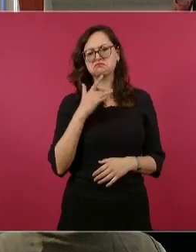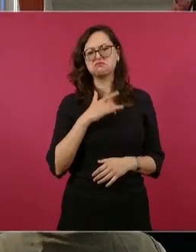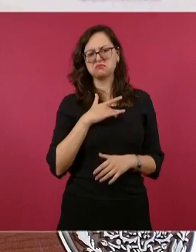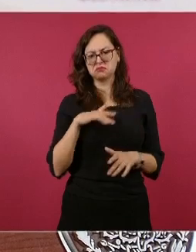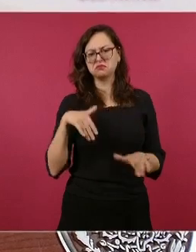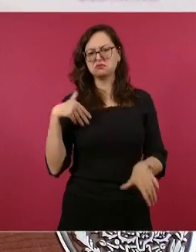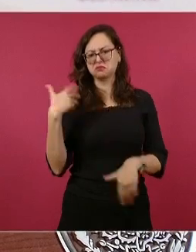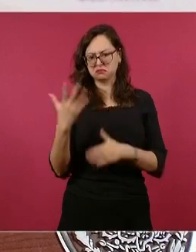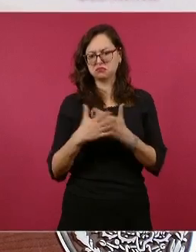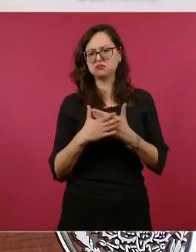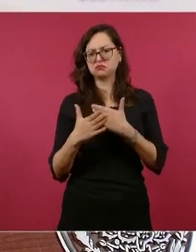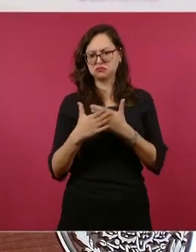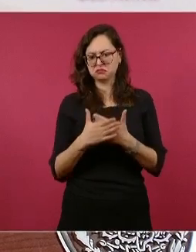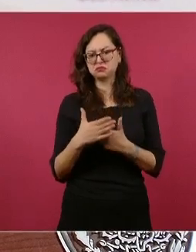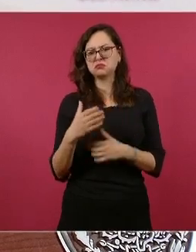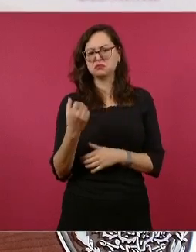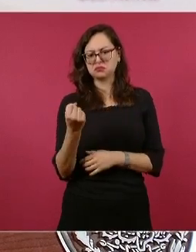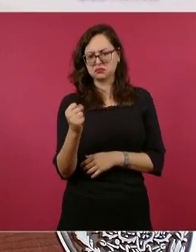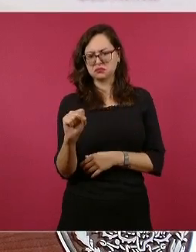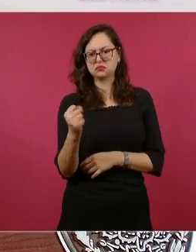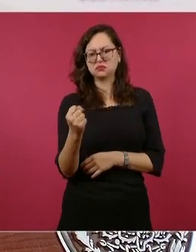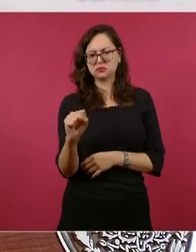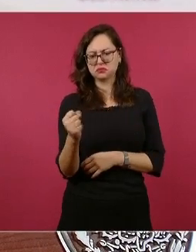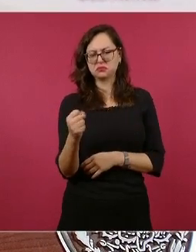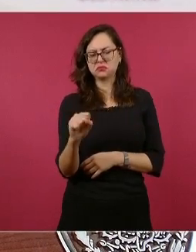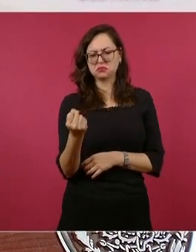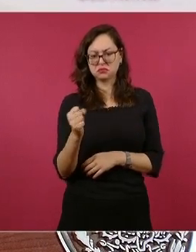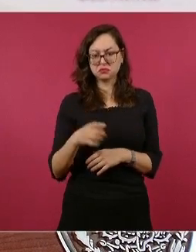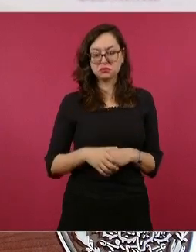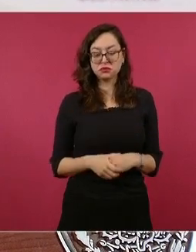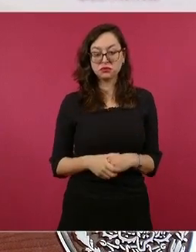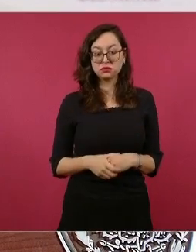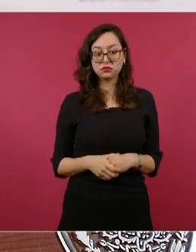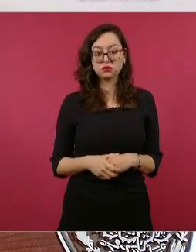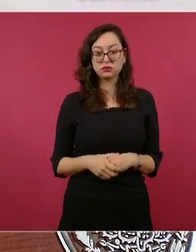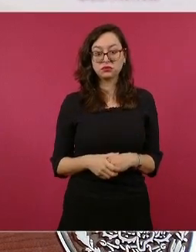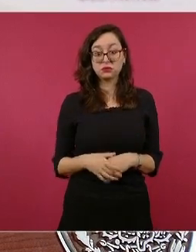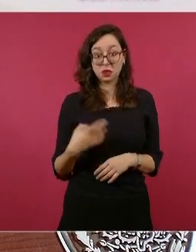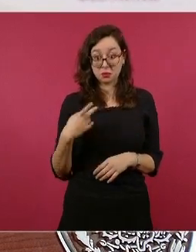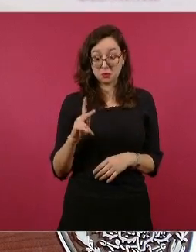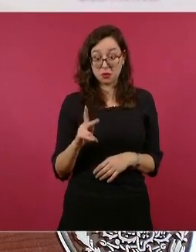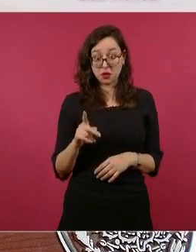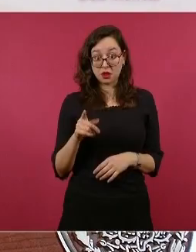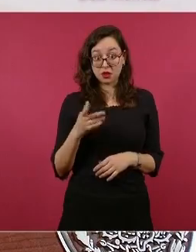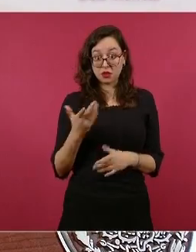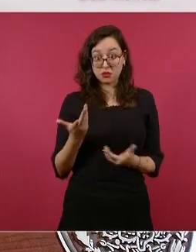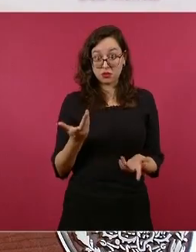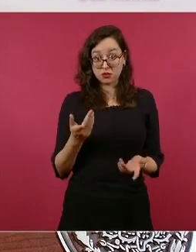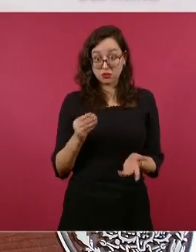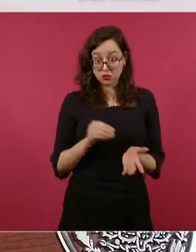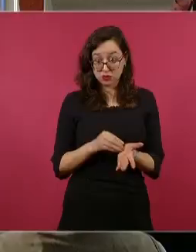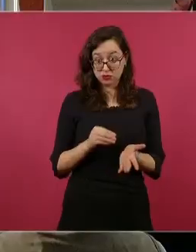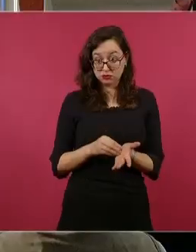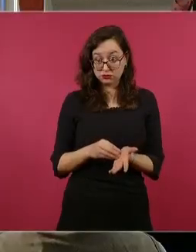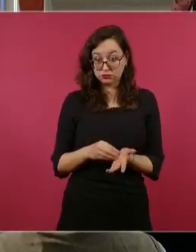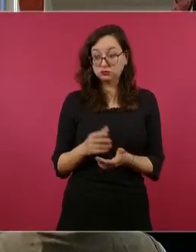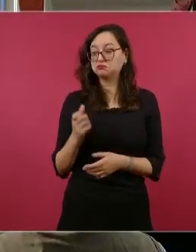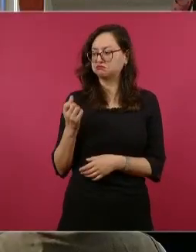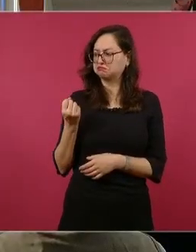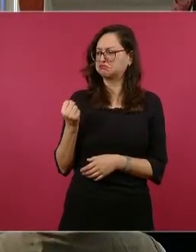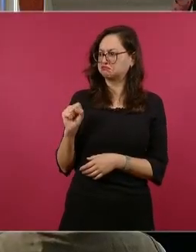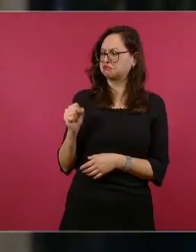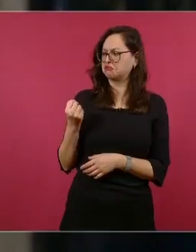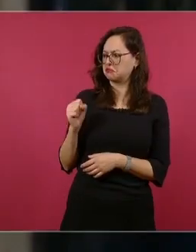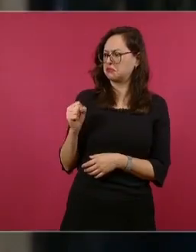Congreso. Pero todavía en este gobierno. Sí, en septiembre. Que en septiembre quede lista